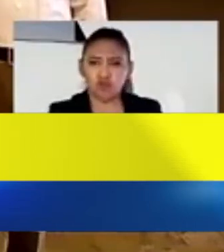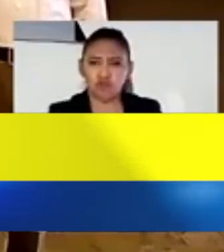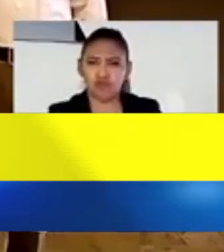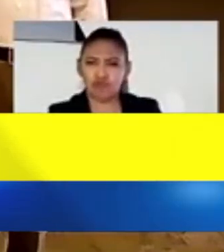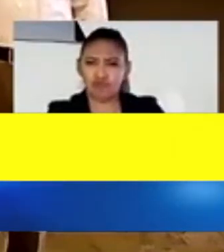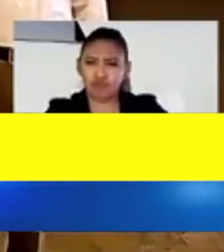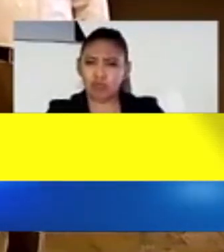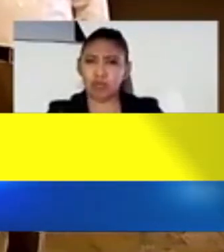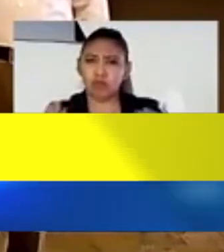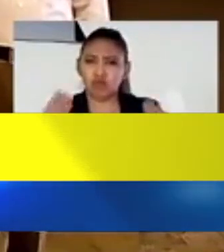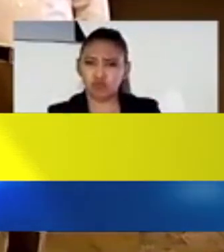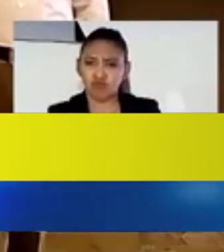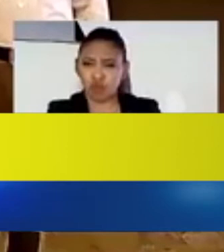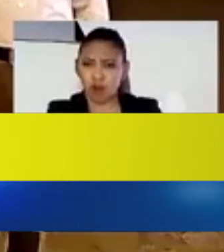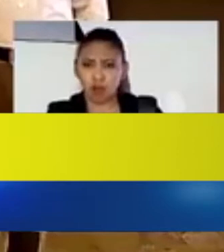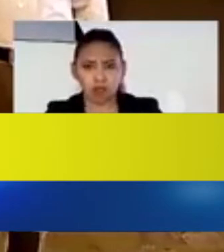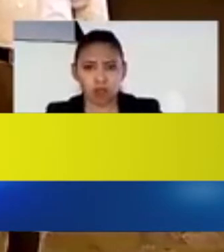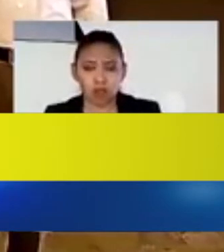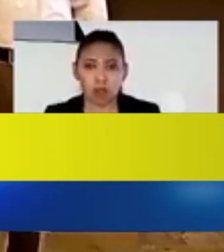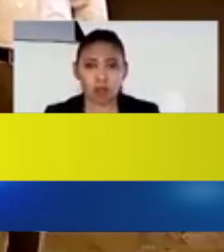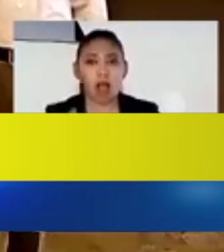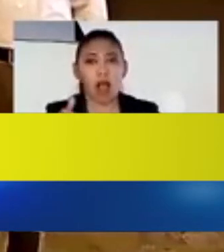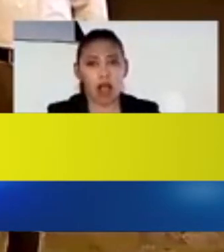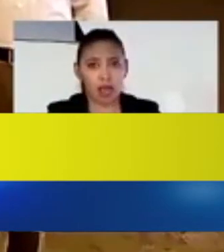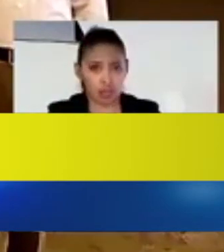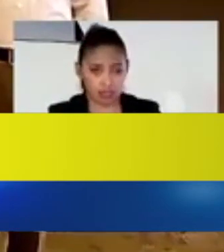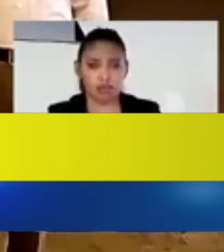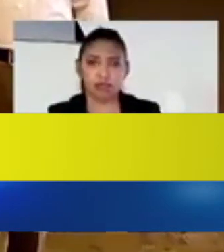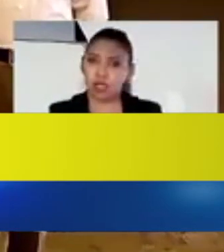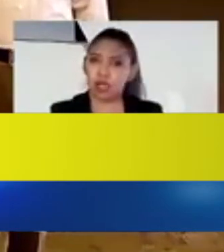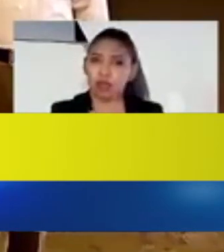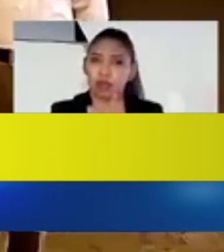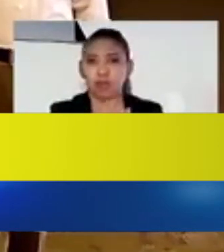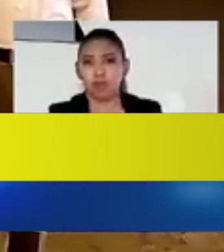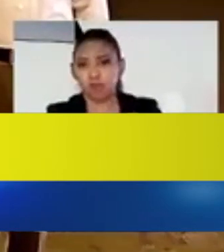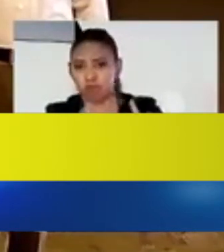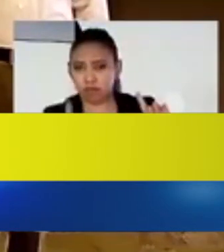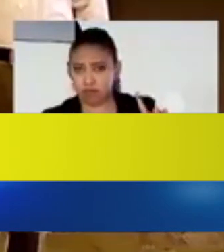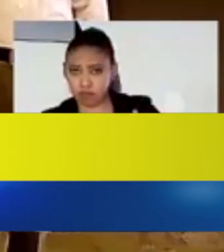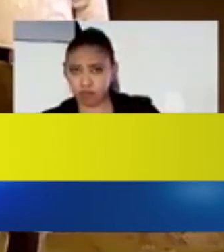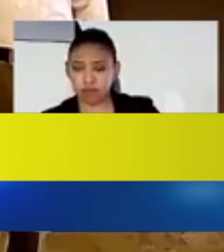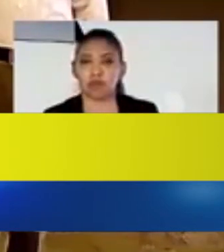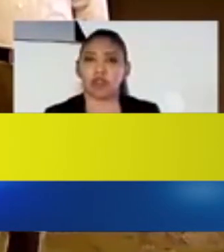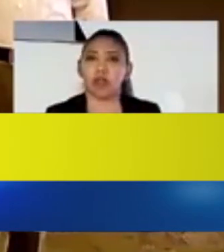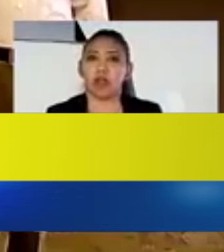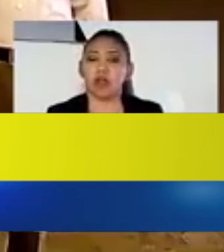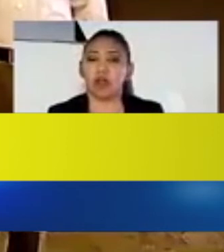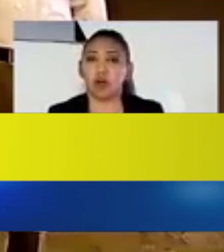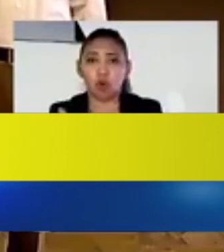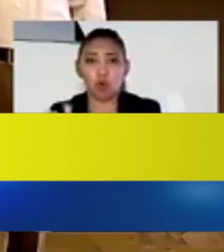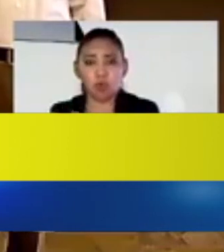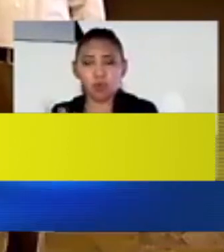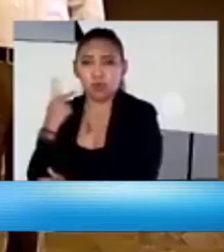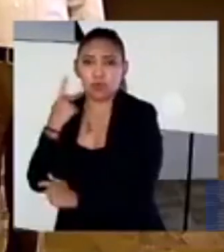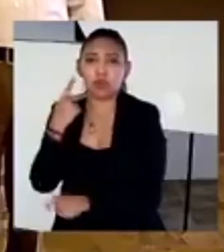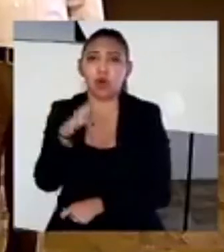que nada ni nadie nos divida. La historia nos ha demostrado una y otra vez que solo